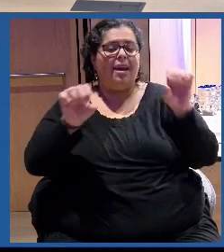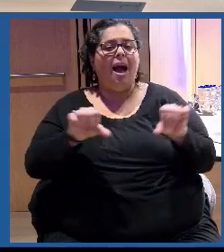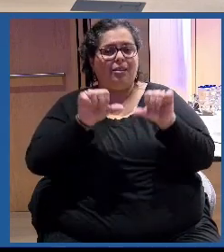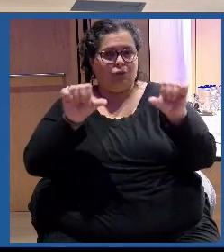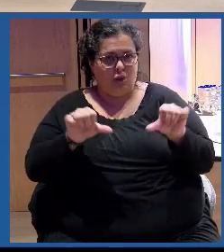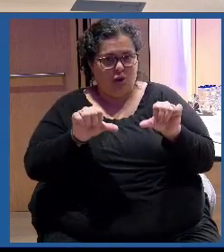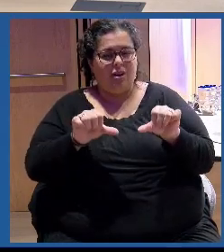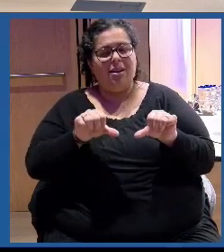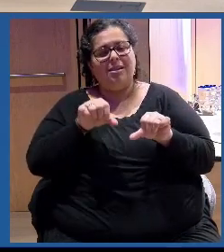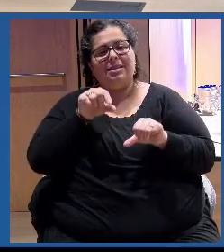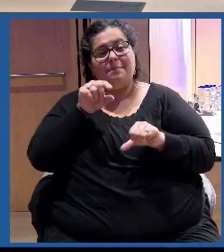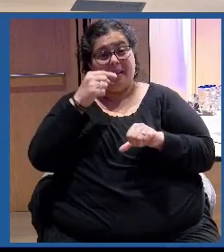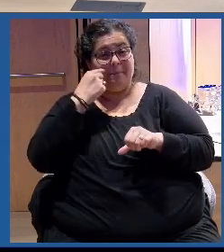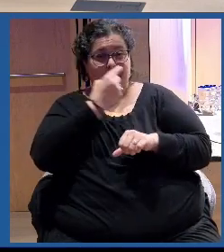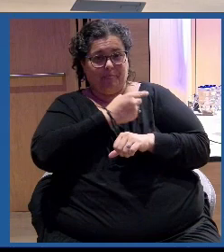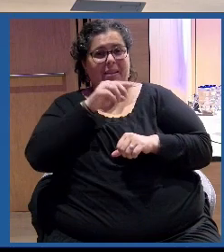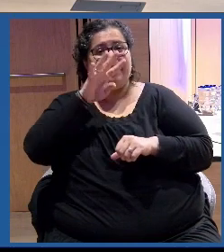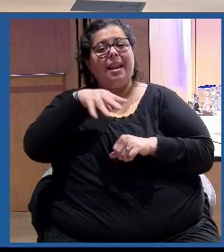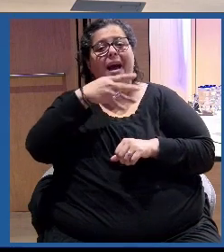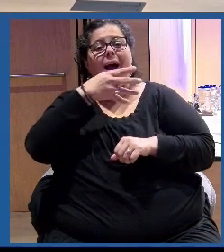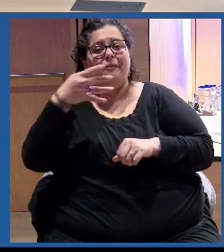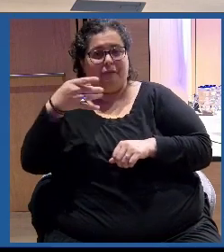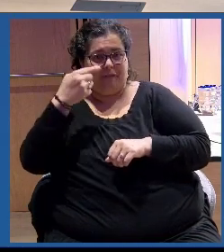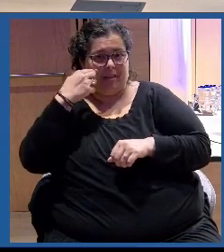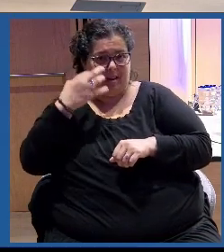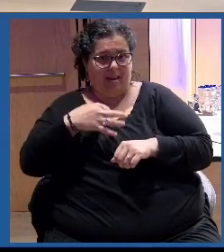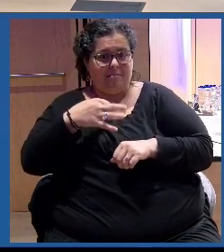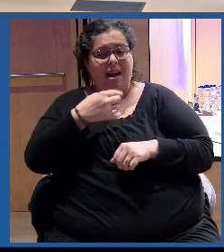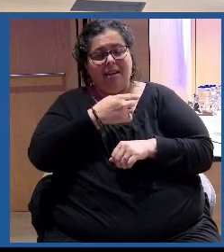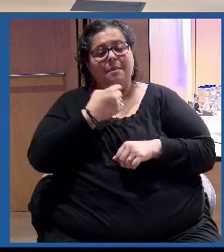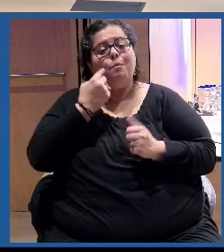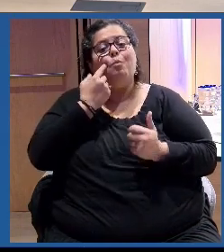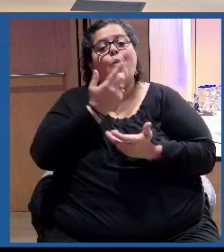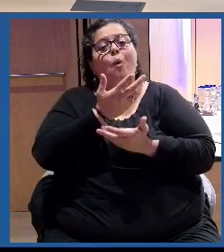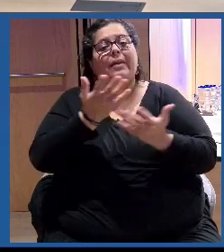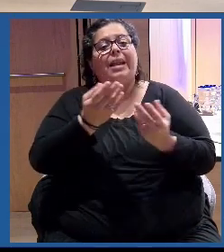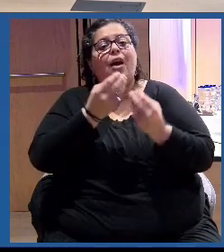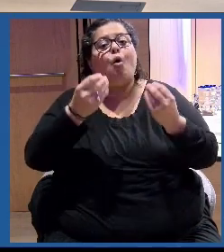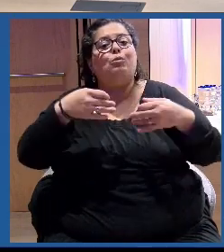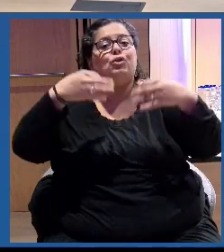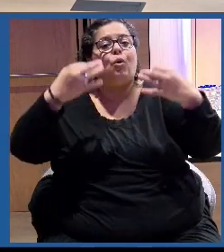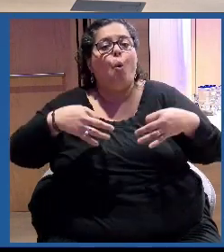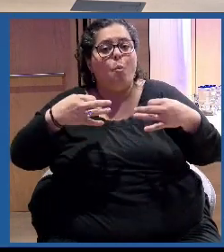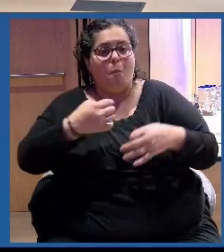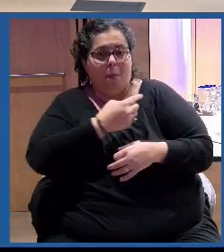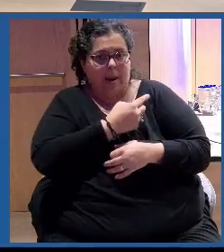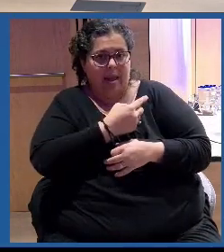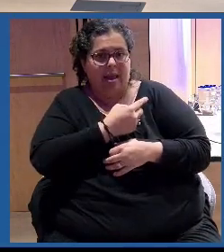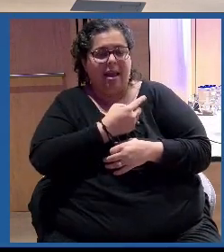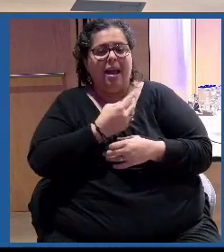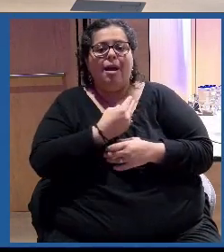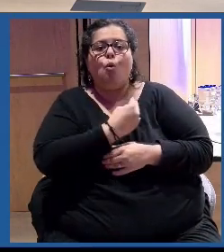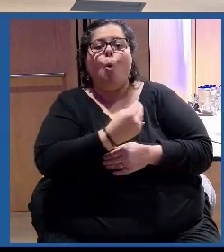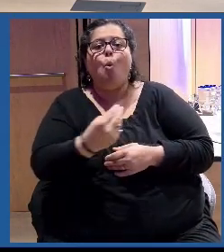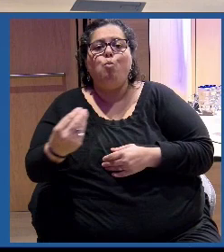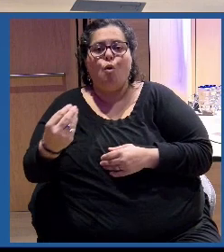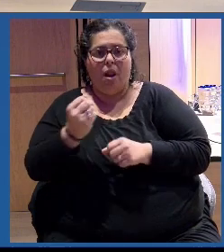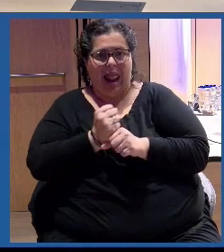una gráfica de lo que sería el cumplimiento de la cuota